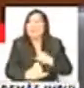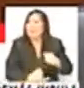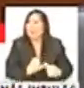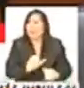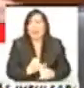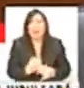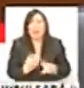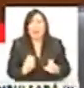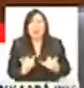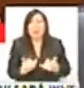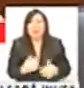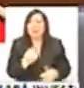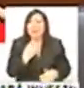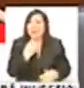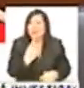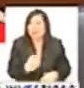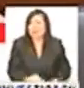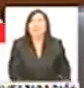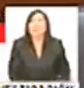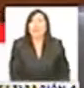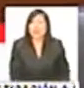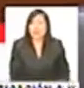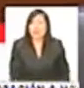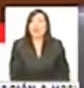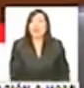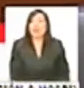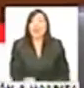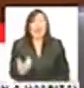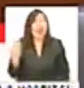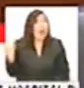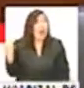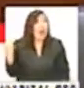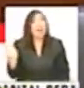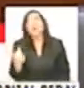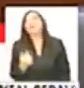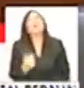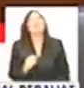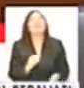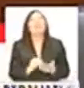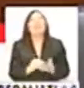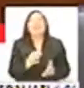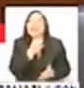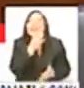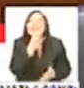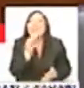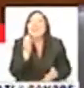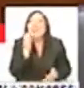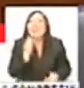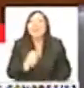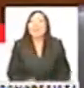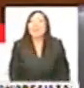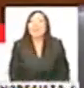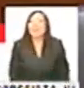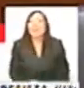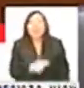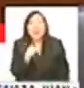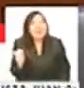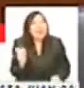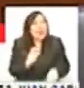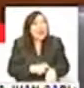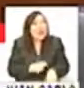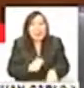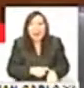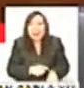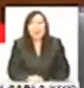Internacionalmente, porque ahora ya se puede decir esas cosas, señor presidente, que en su momento era estrictamente secreto. En esos momentos,